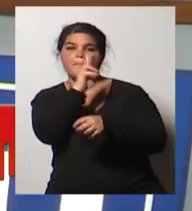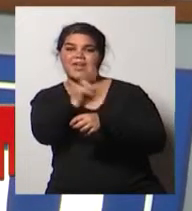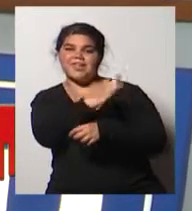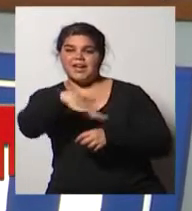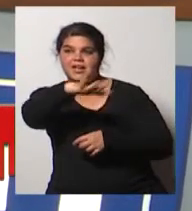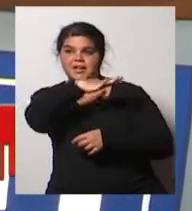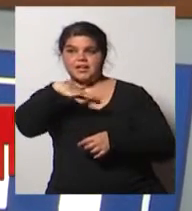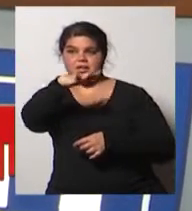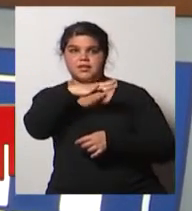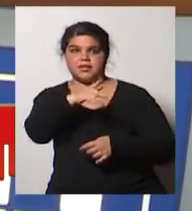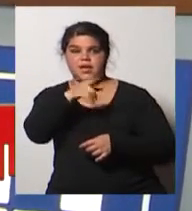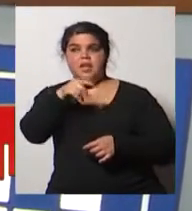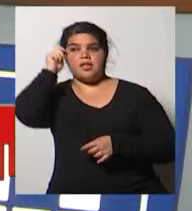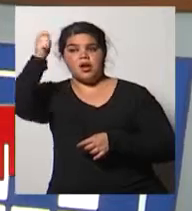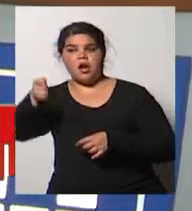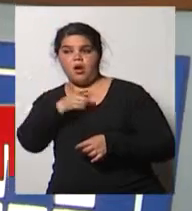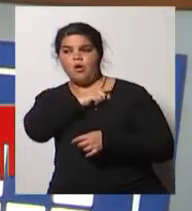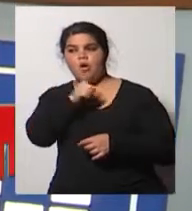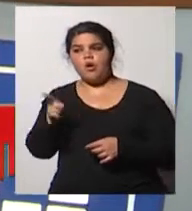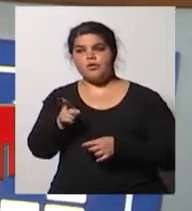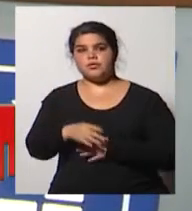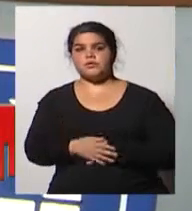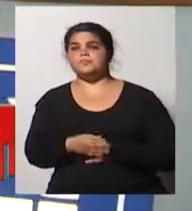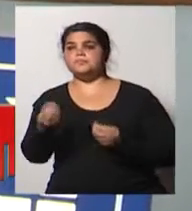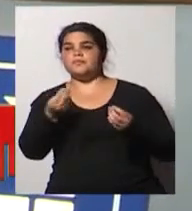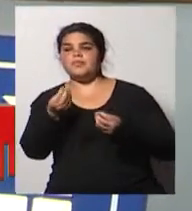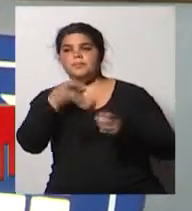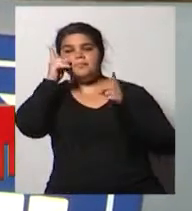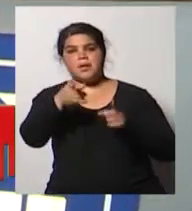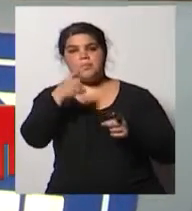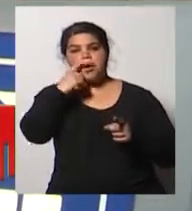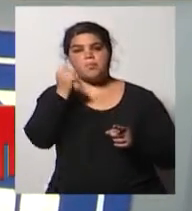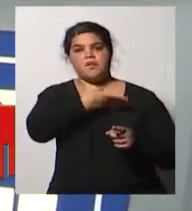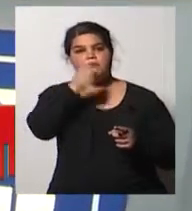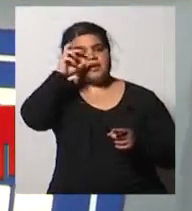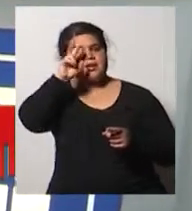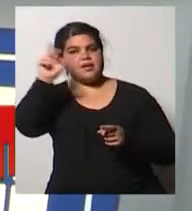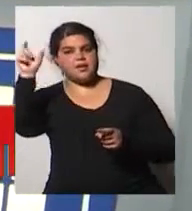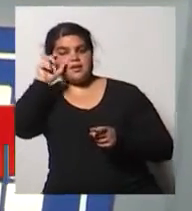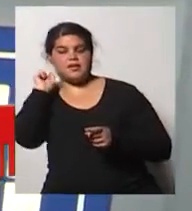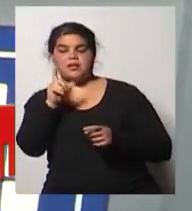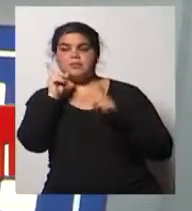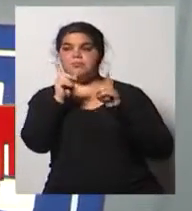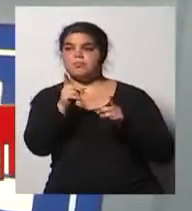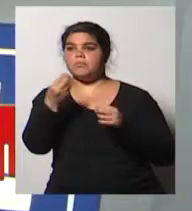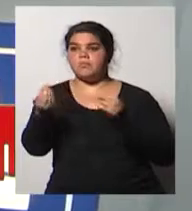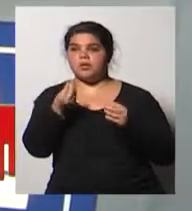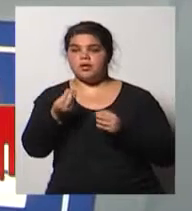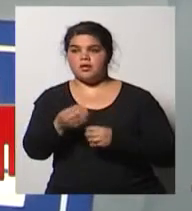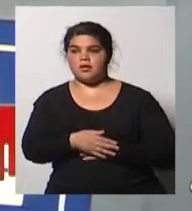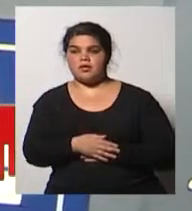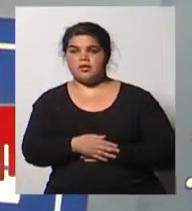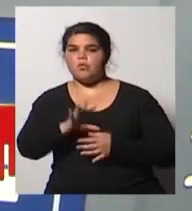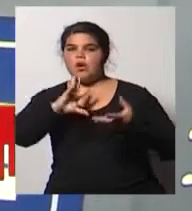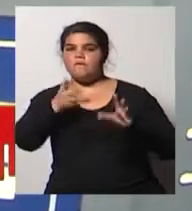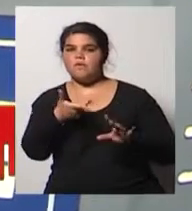en la presión hacia la Corte, me parece un común denominador que ha planteado tanto Carlos Ferrer como usted cuando lo escuchaba. ¿Ustedes creen que ha habido una presión